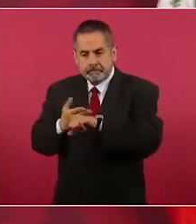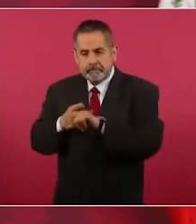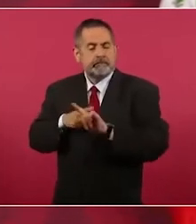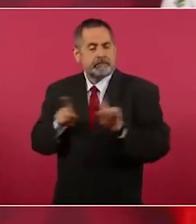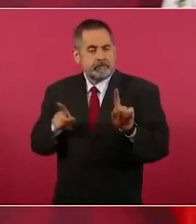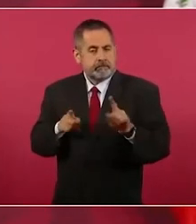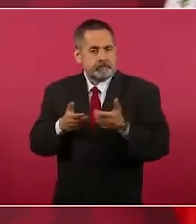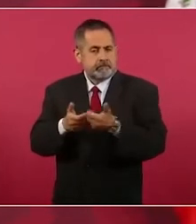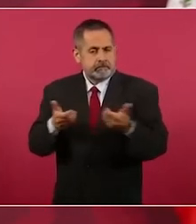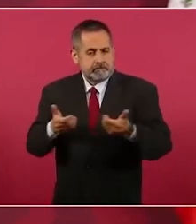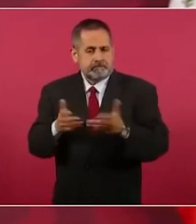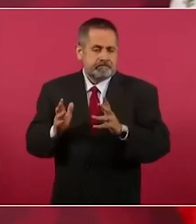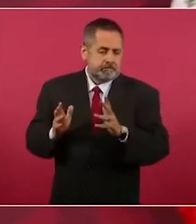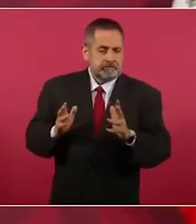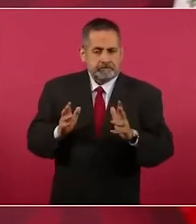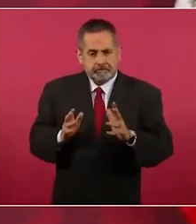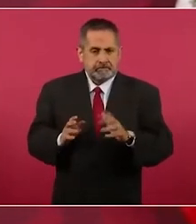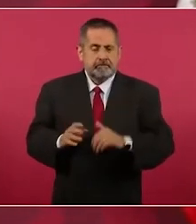me hace muy